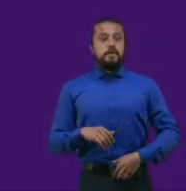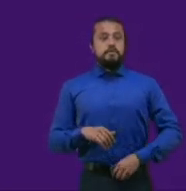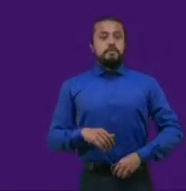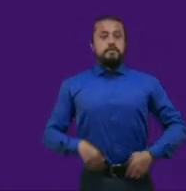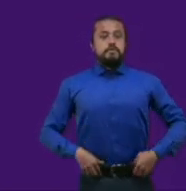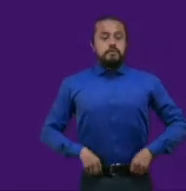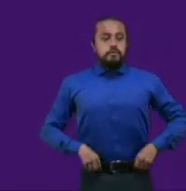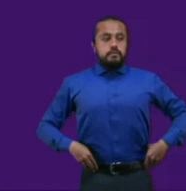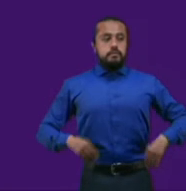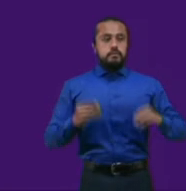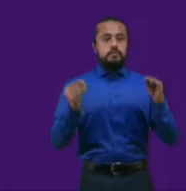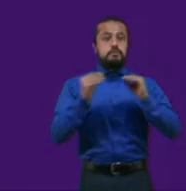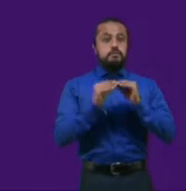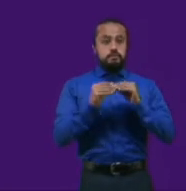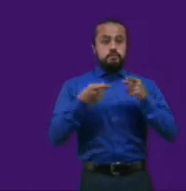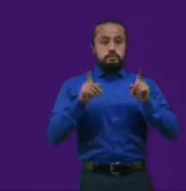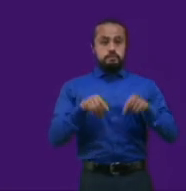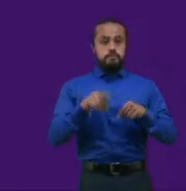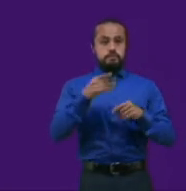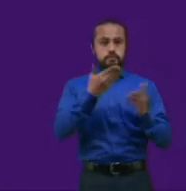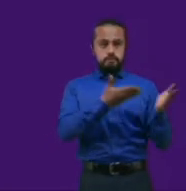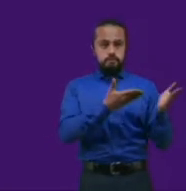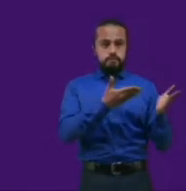Simón tangencialmente, y es que